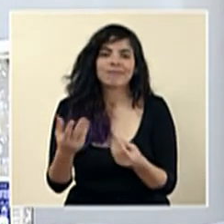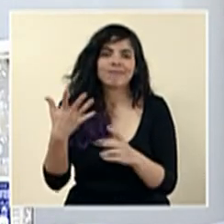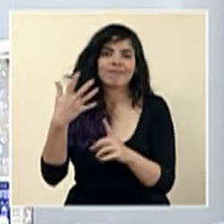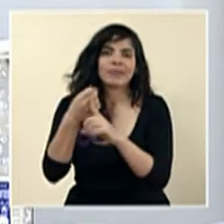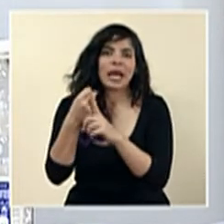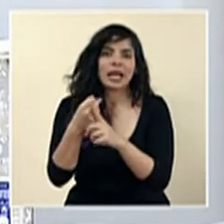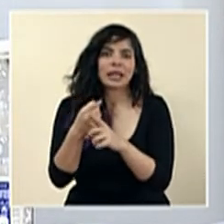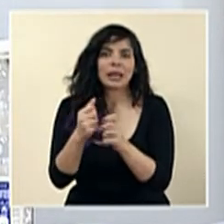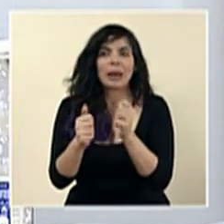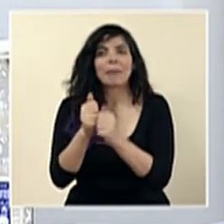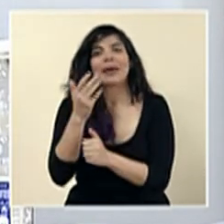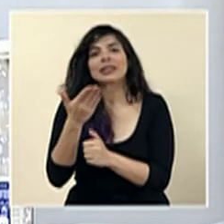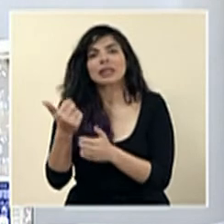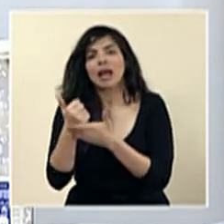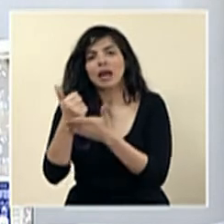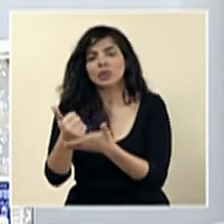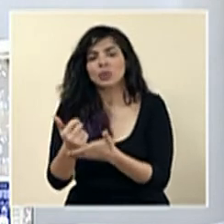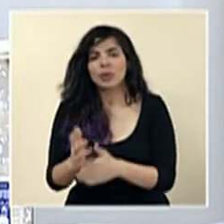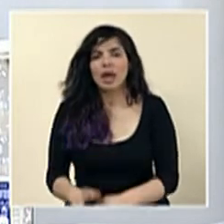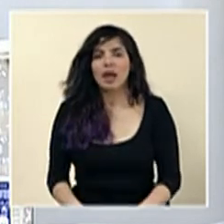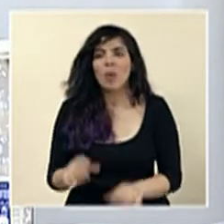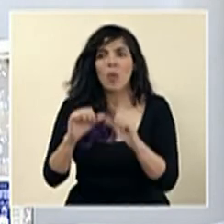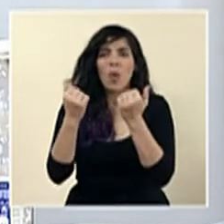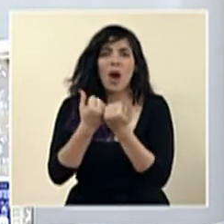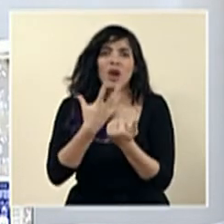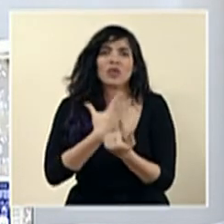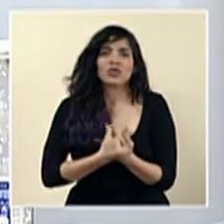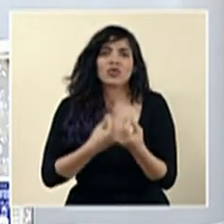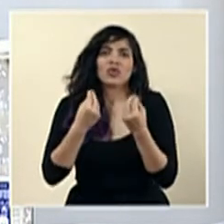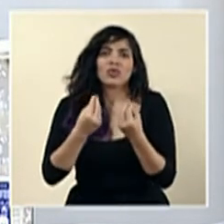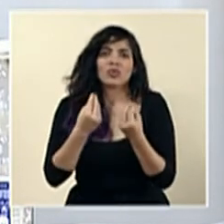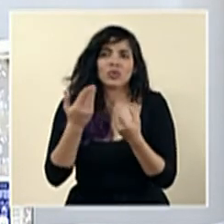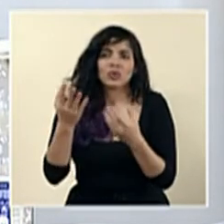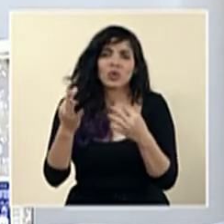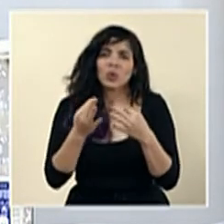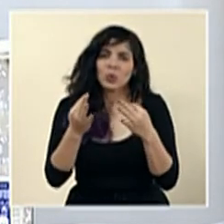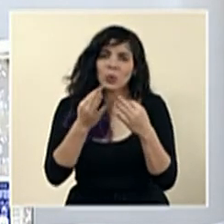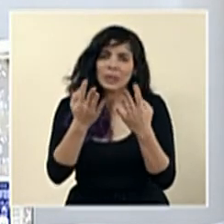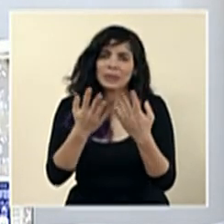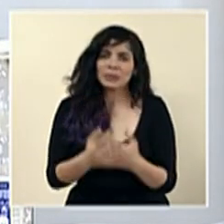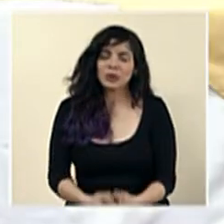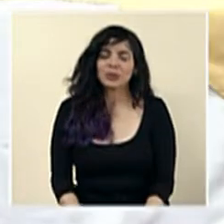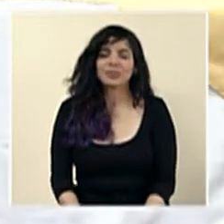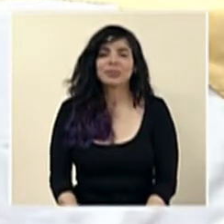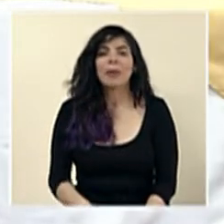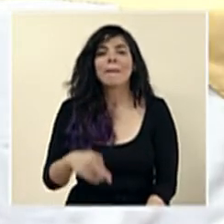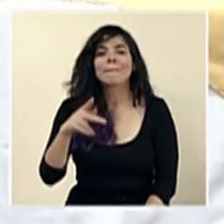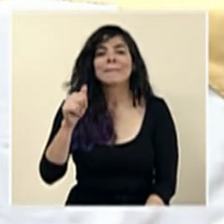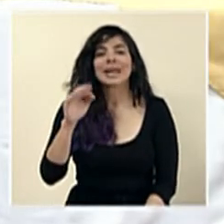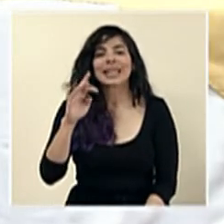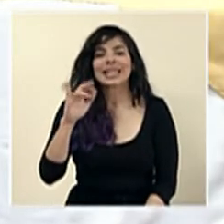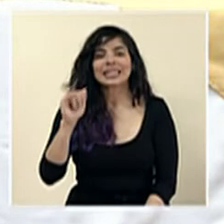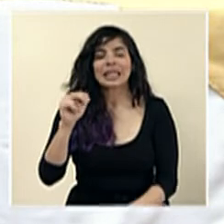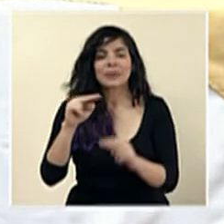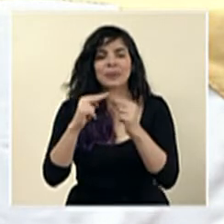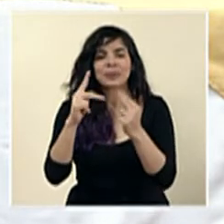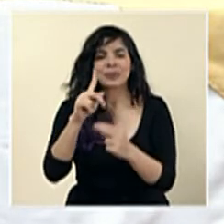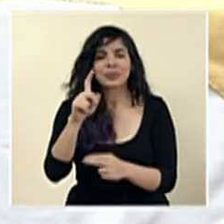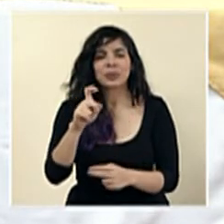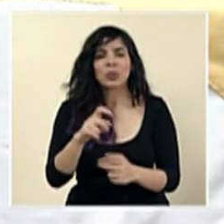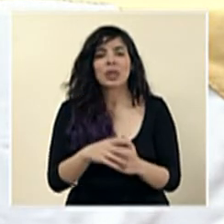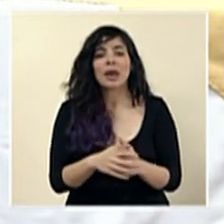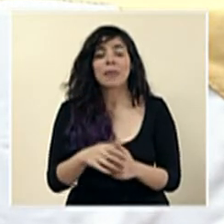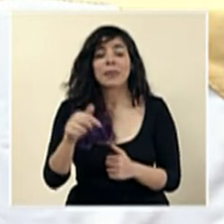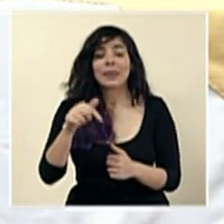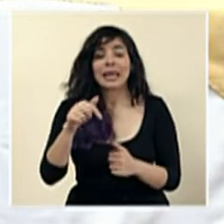perjudicar más que ayudar al sector que está sufriendo tanto, los empresarios turísticos. Patricia Leitón de La Nación nos consulta.